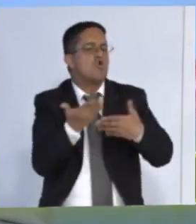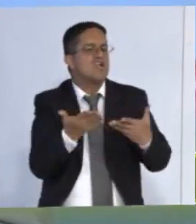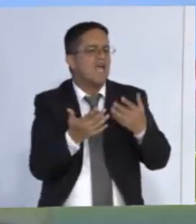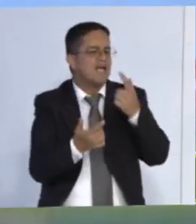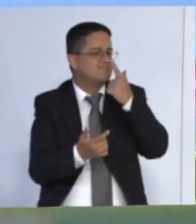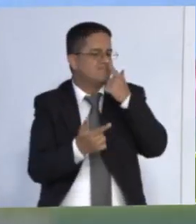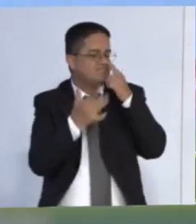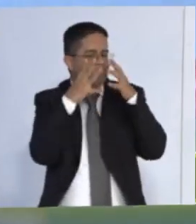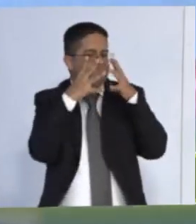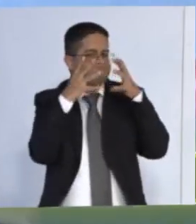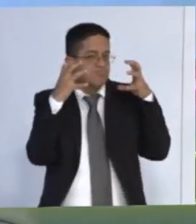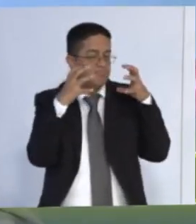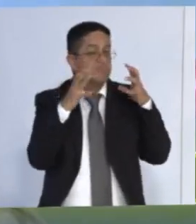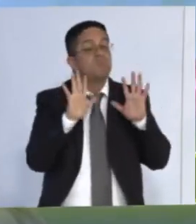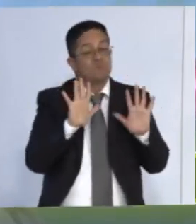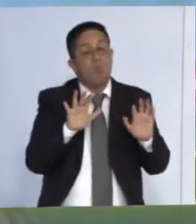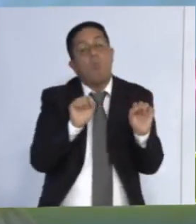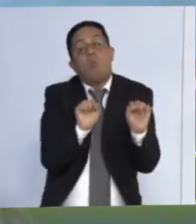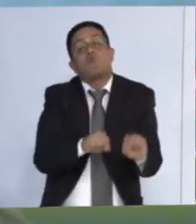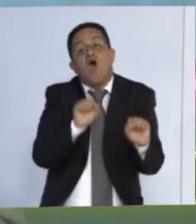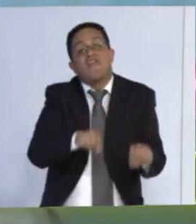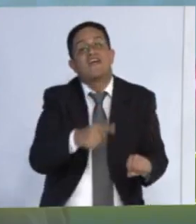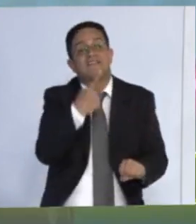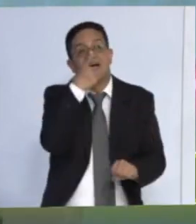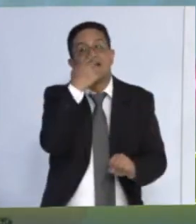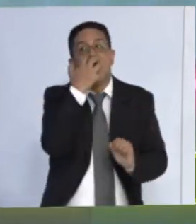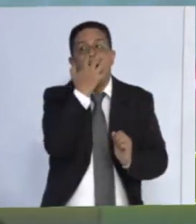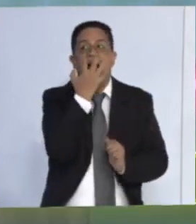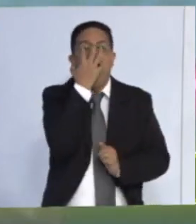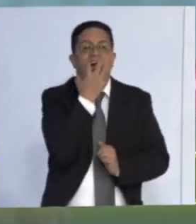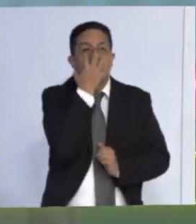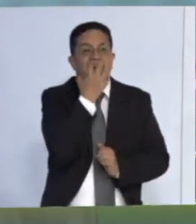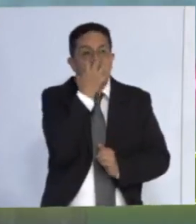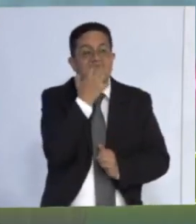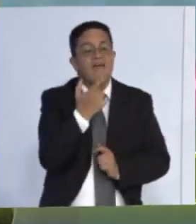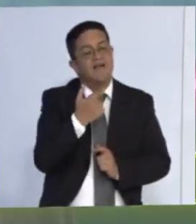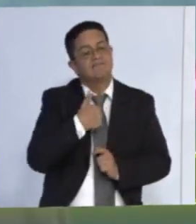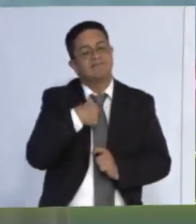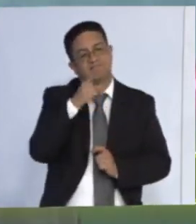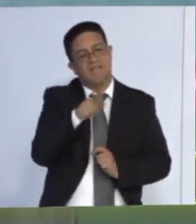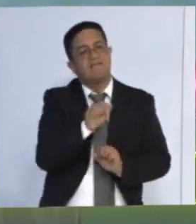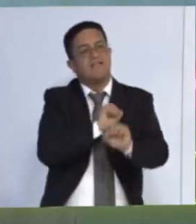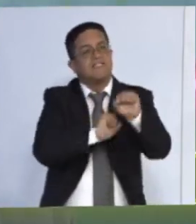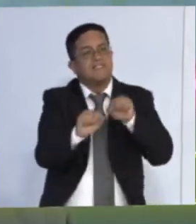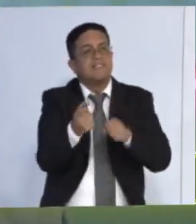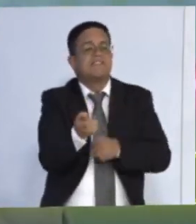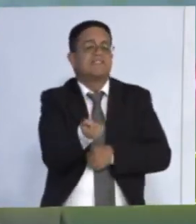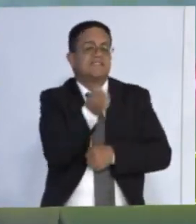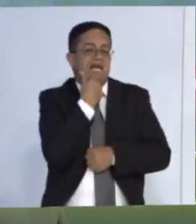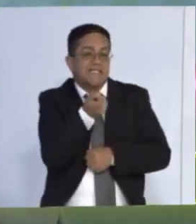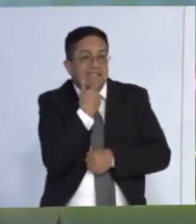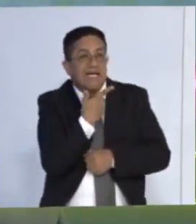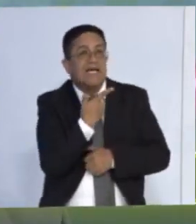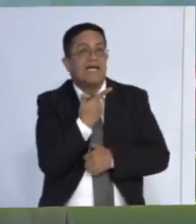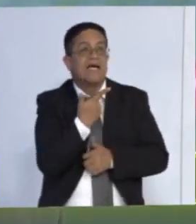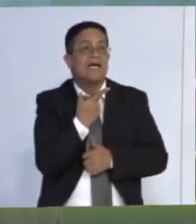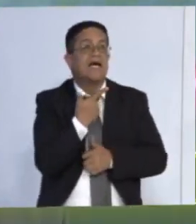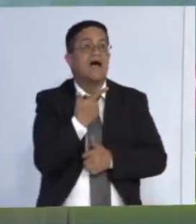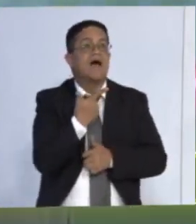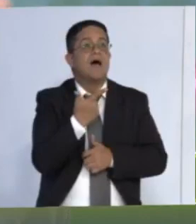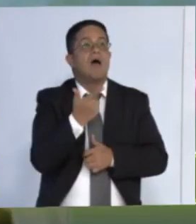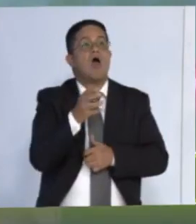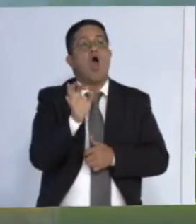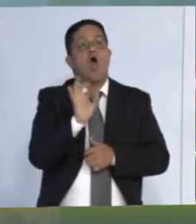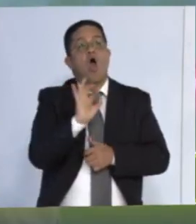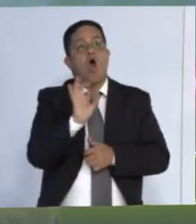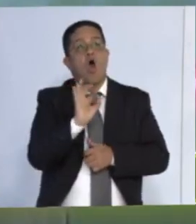inflamado. Probablemente es una alergia y hay que ver la causa de la alergia para poder contrarrestarla, bien sea con los antihistamínicos, con los esteroides tópicos o